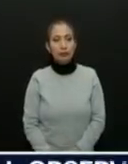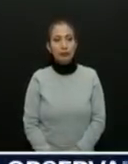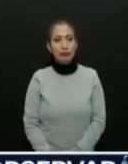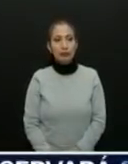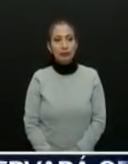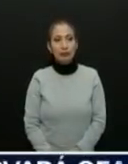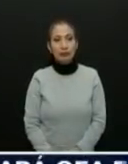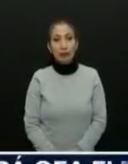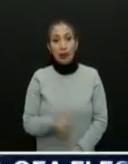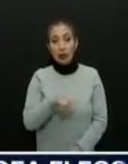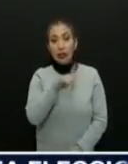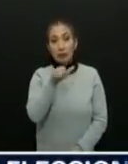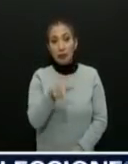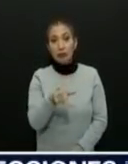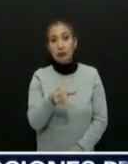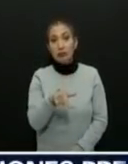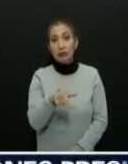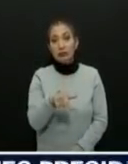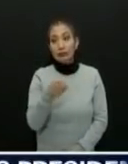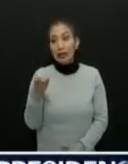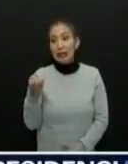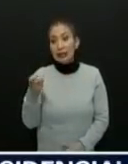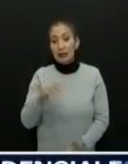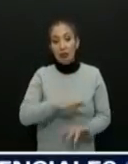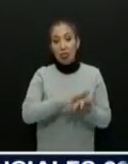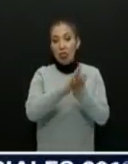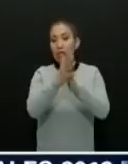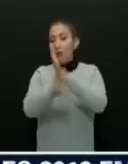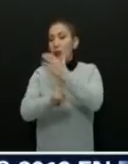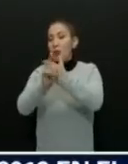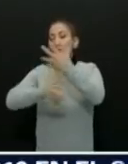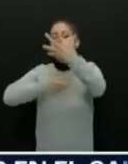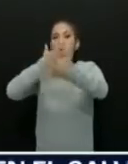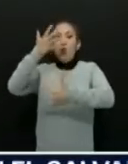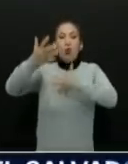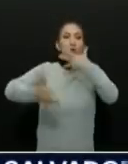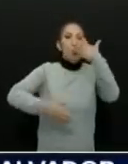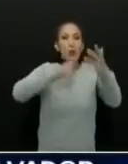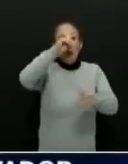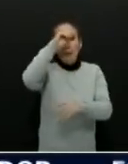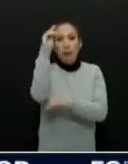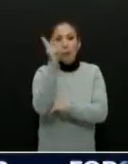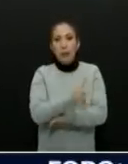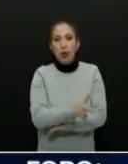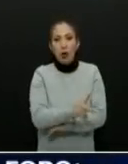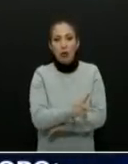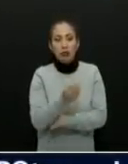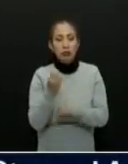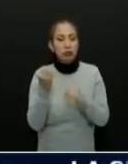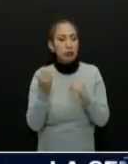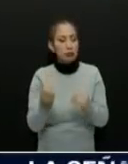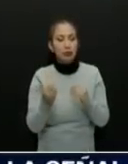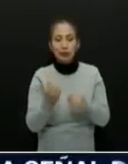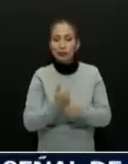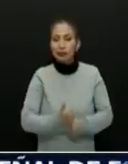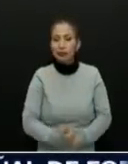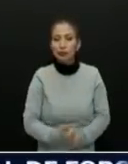y nos metió en esta crisis que tanto